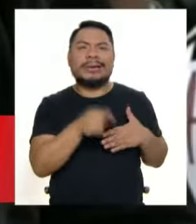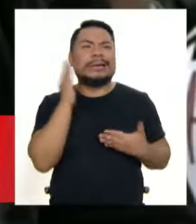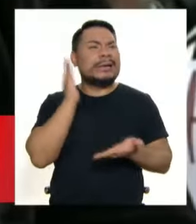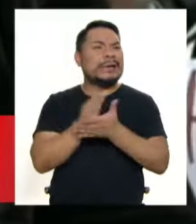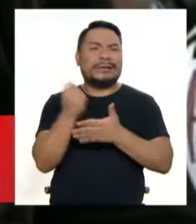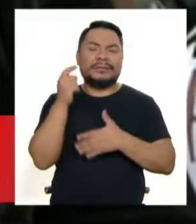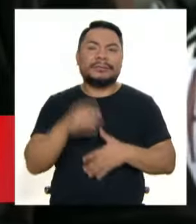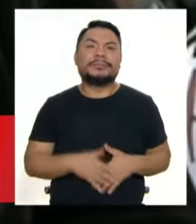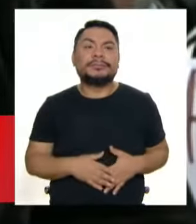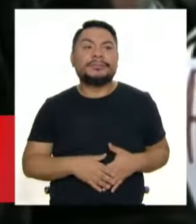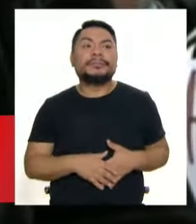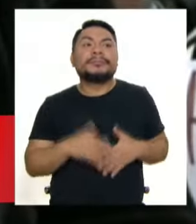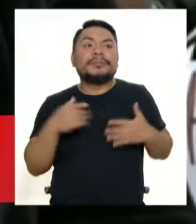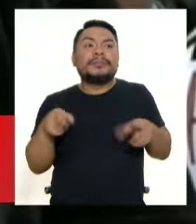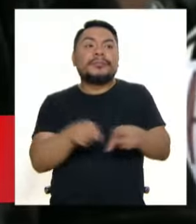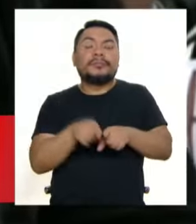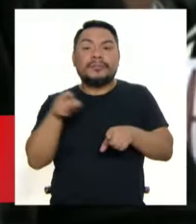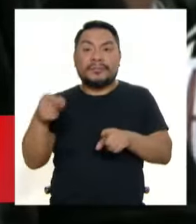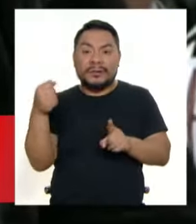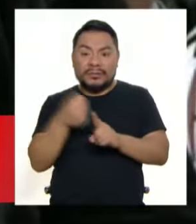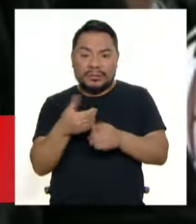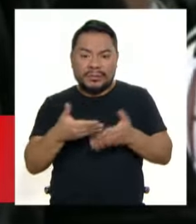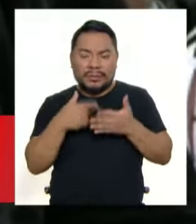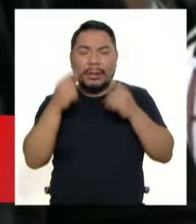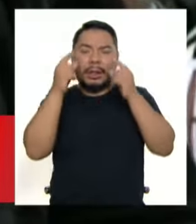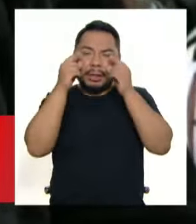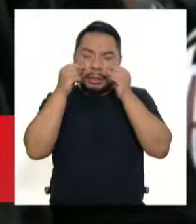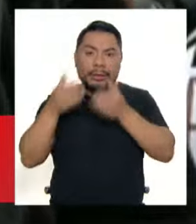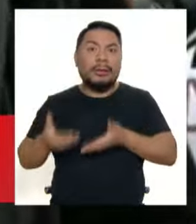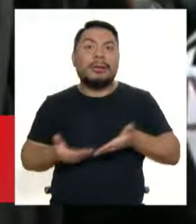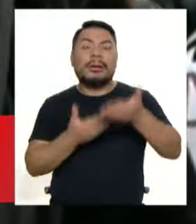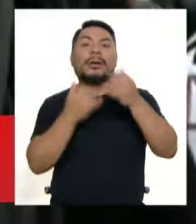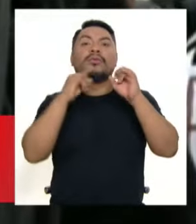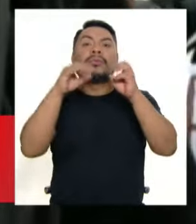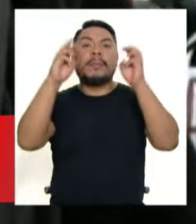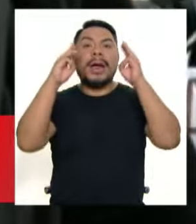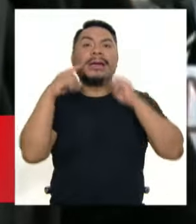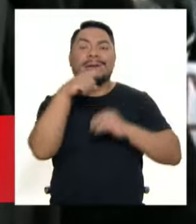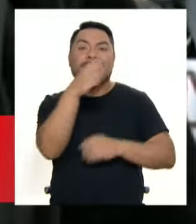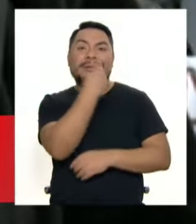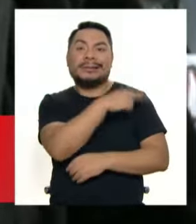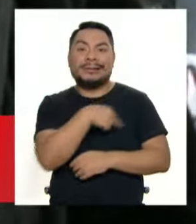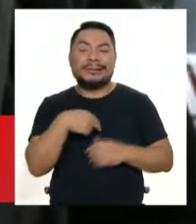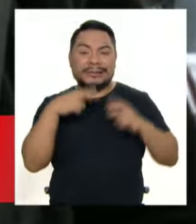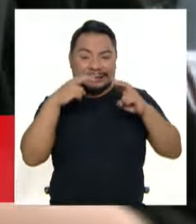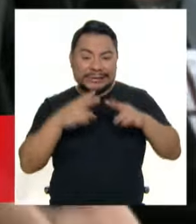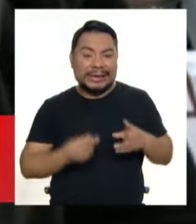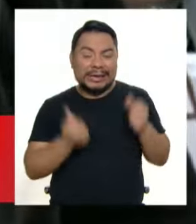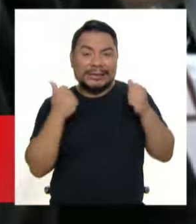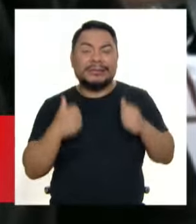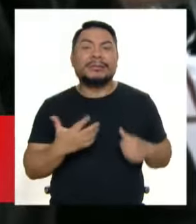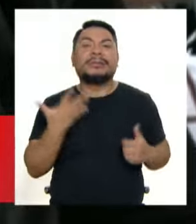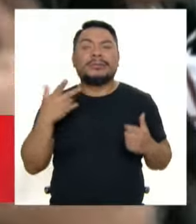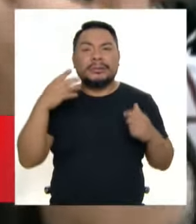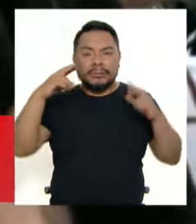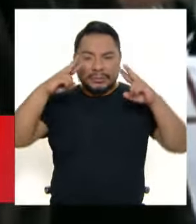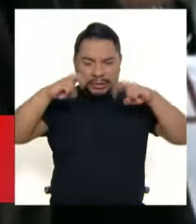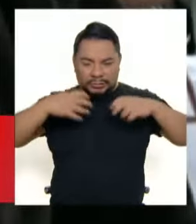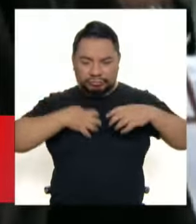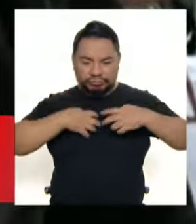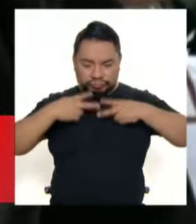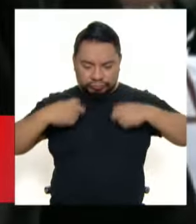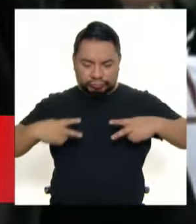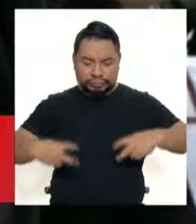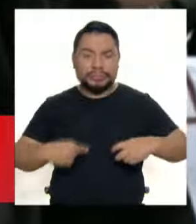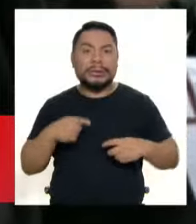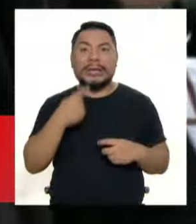Estaba inconsciente, me la llevé al Rehabilitante de Jesús María, donde le intervienen de emergencia, le hacen las placas donde determinan que